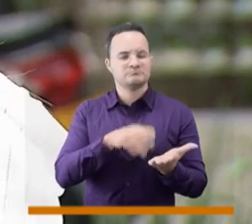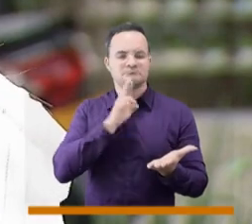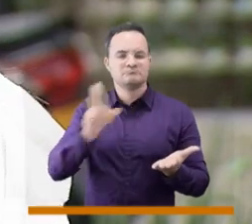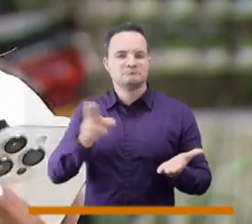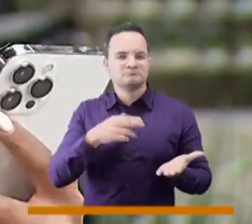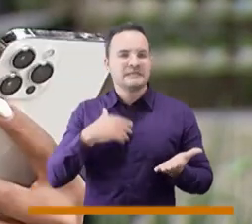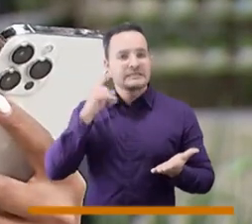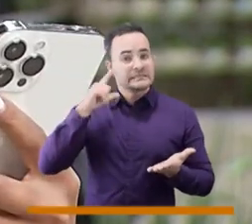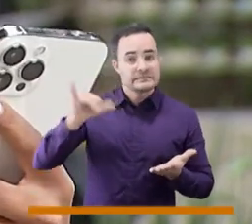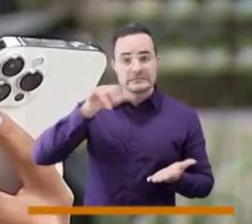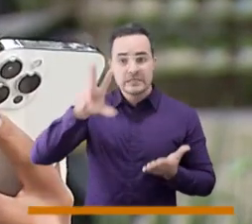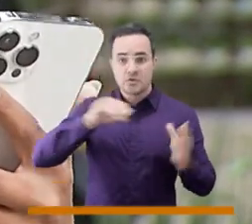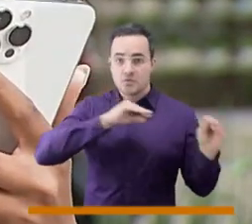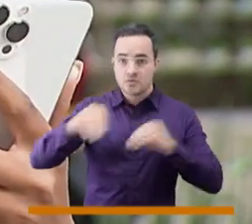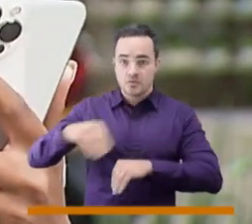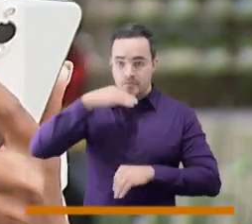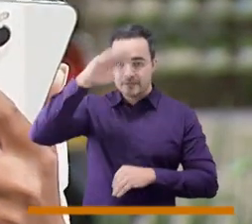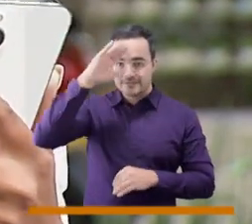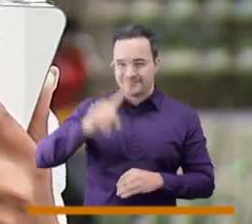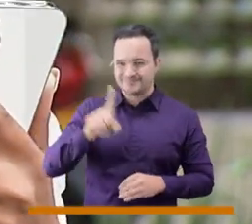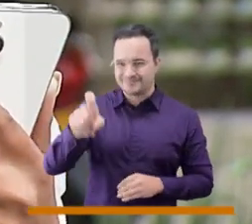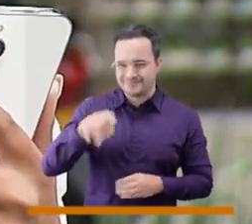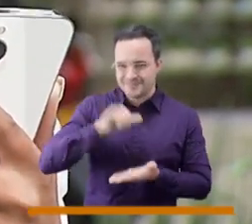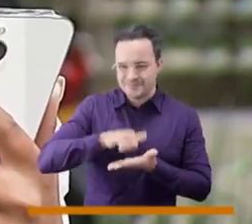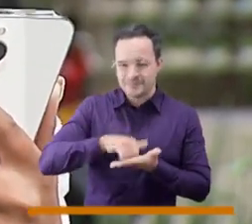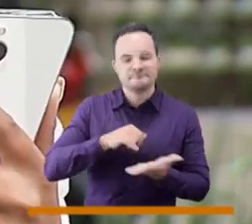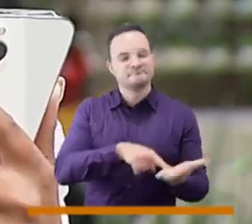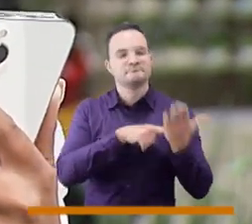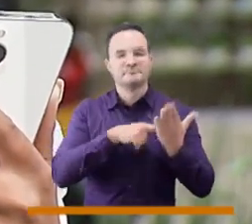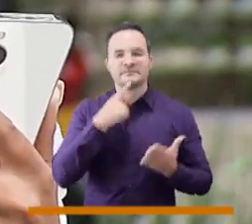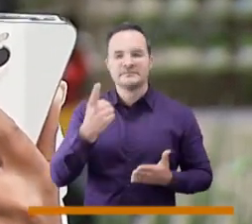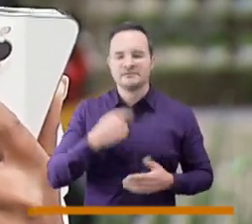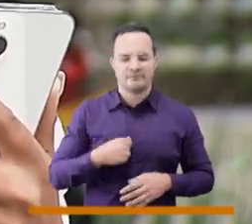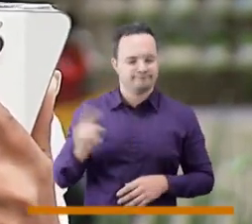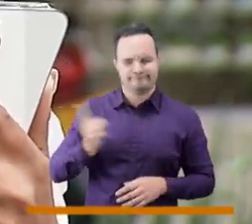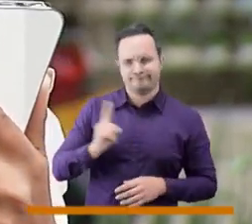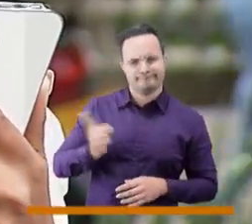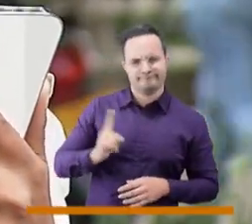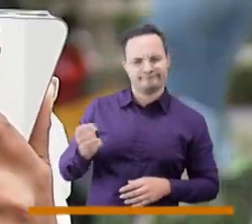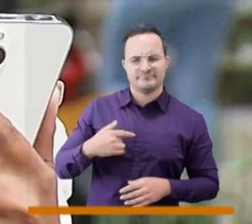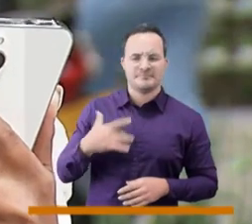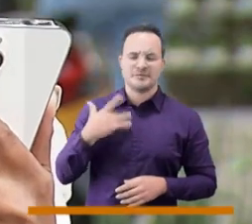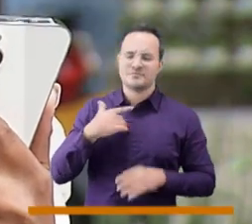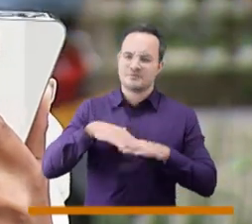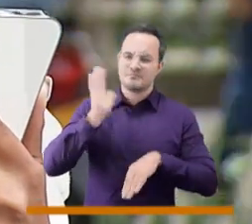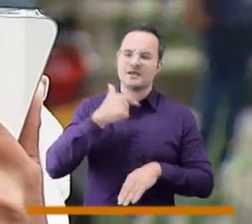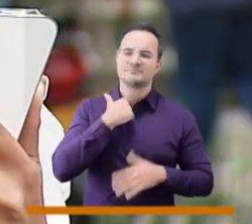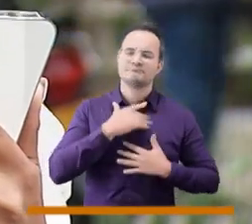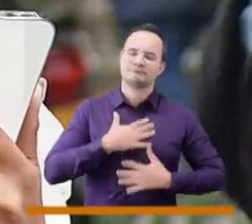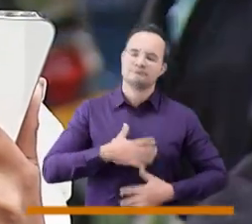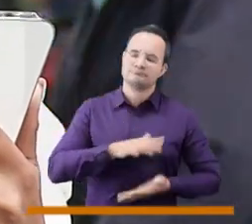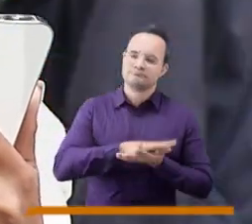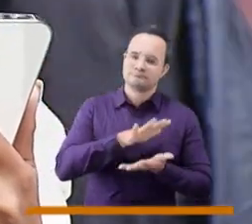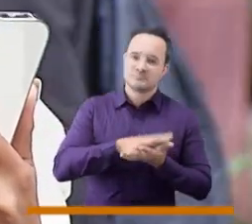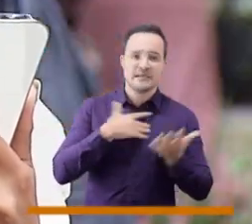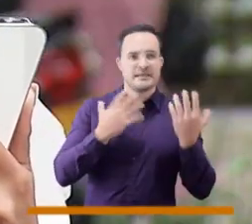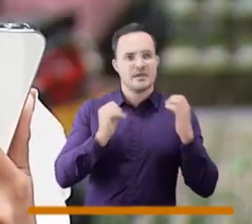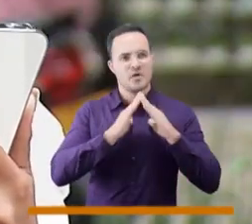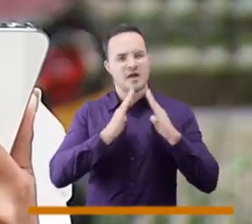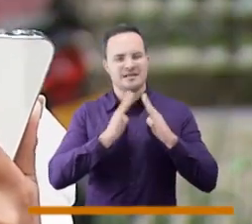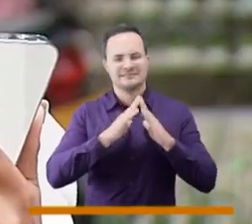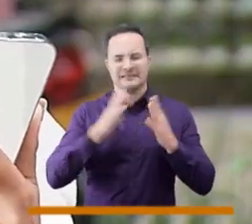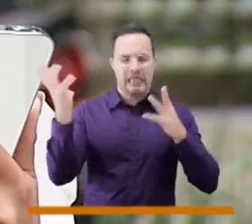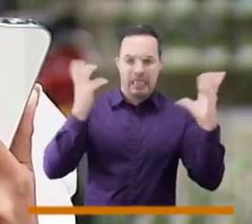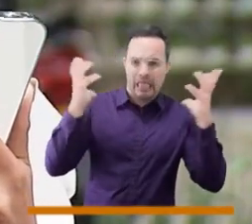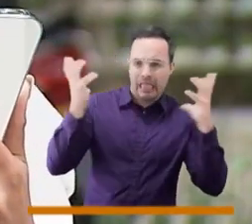centro de Medellín? Dice: no, porque me gusta la tranquilidad, porque quiero mi casa para descansar y olvidarme del ruido y el estrés de